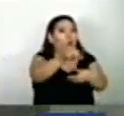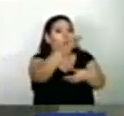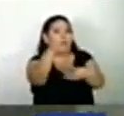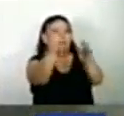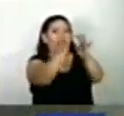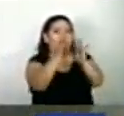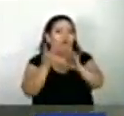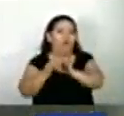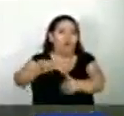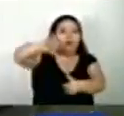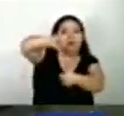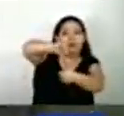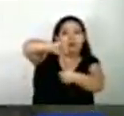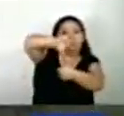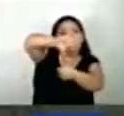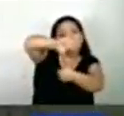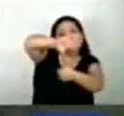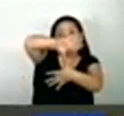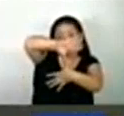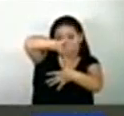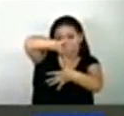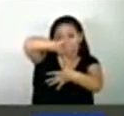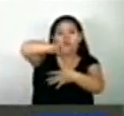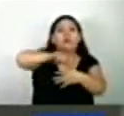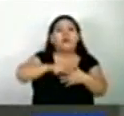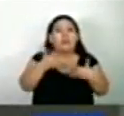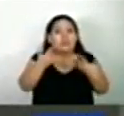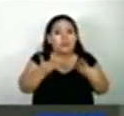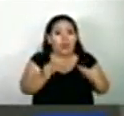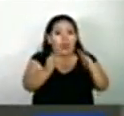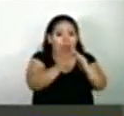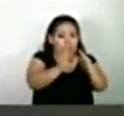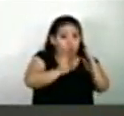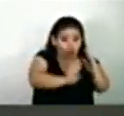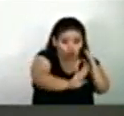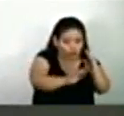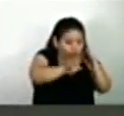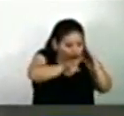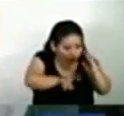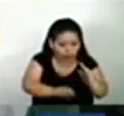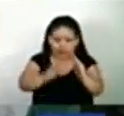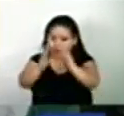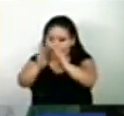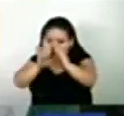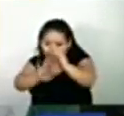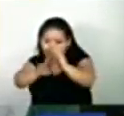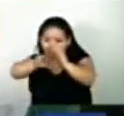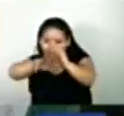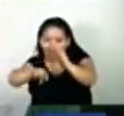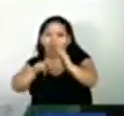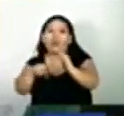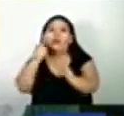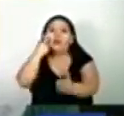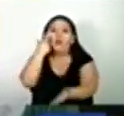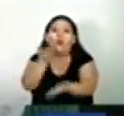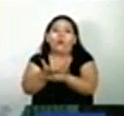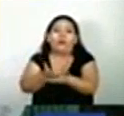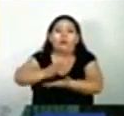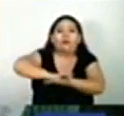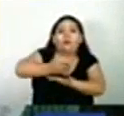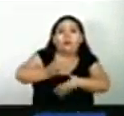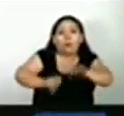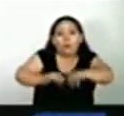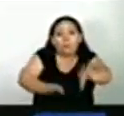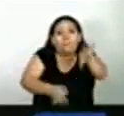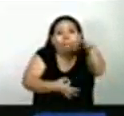Norte centro y Suramérica las autoridades realizaron allanamientos en las viviendas de ambas personas donde lograron incautar computadoras